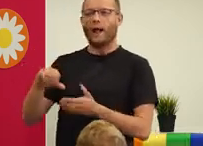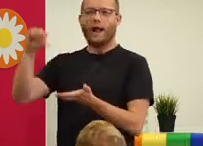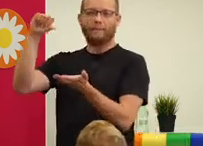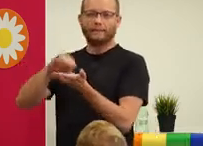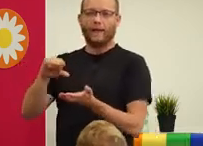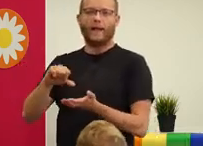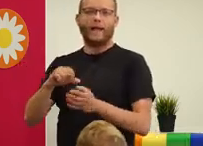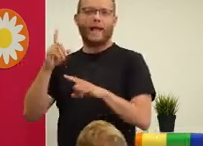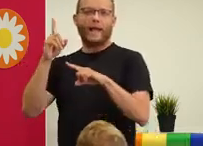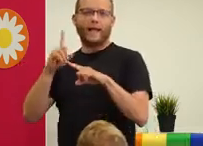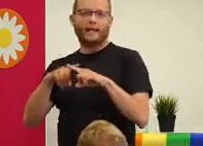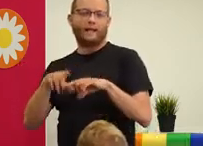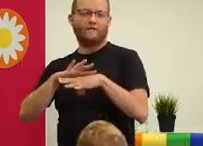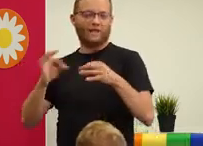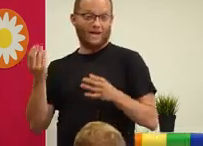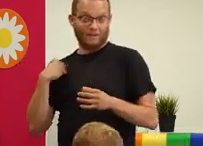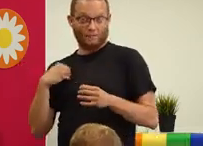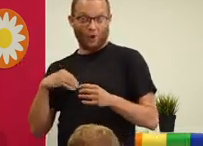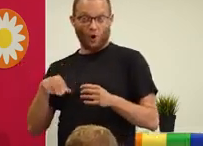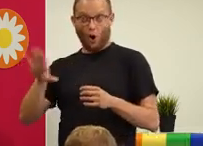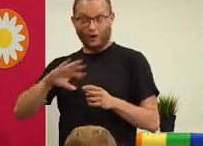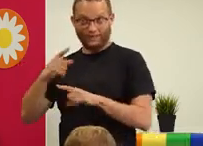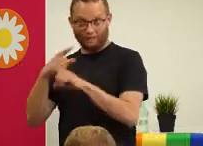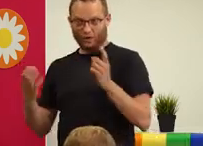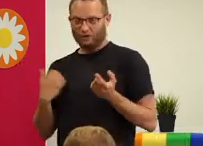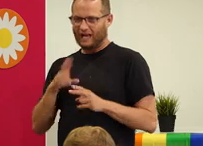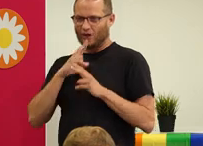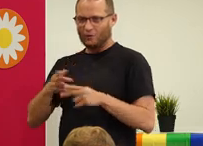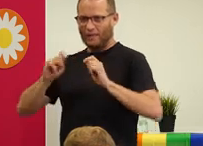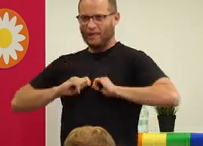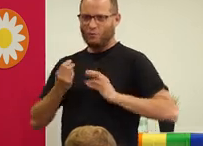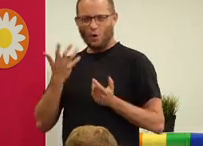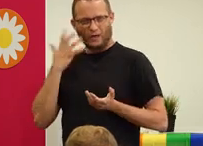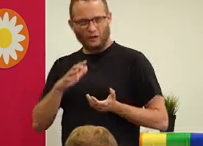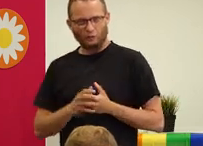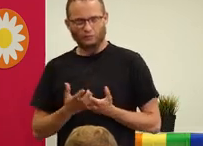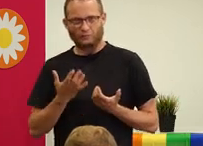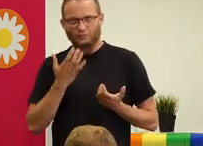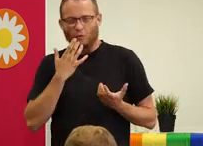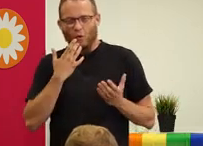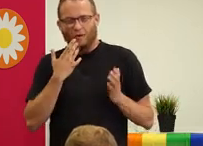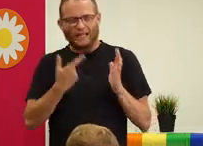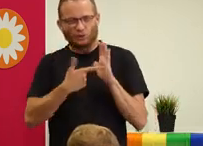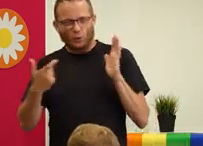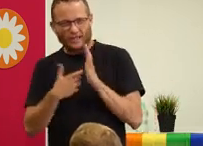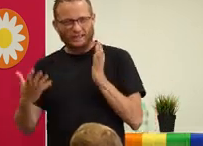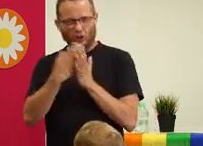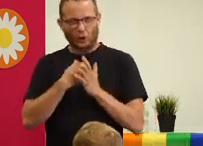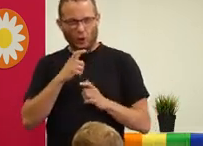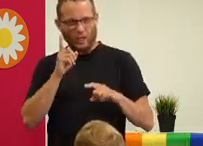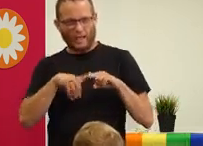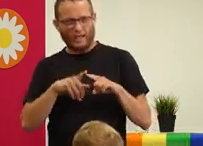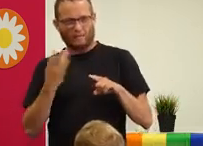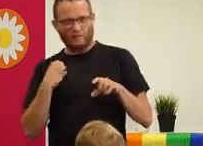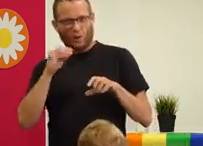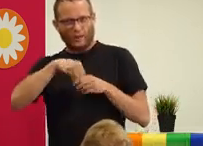capital gay-friendly de Oriente Medio, que ese nombre ya es un poco raro, ¿no? Es excluyente de todo el resto de personas que